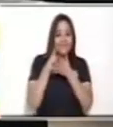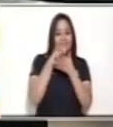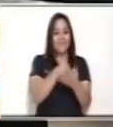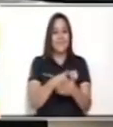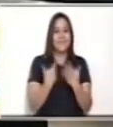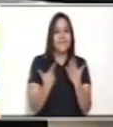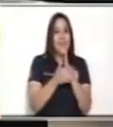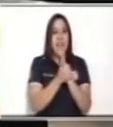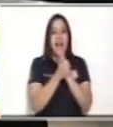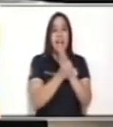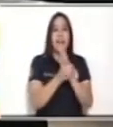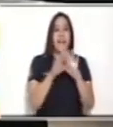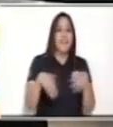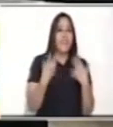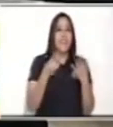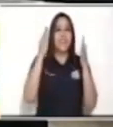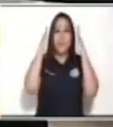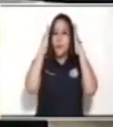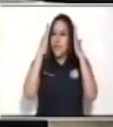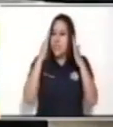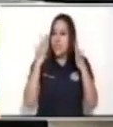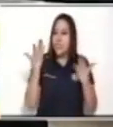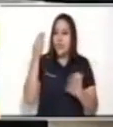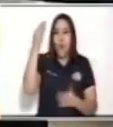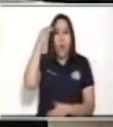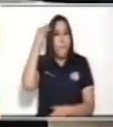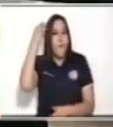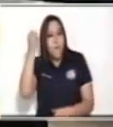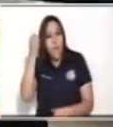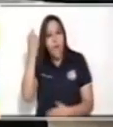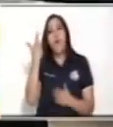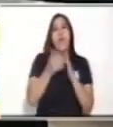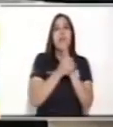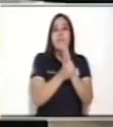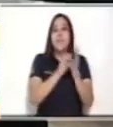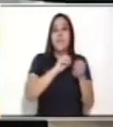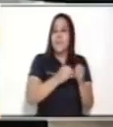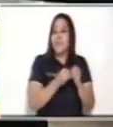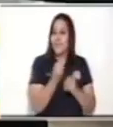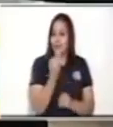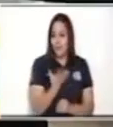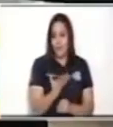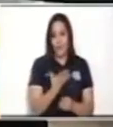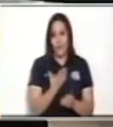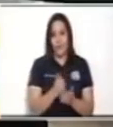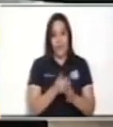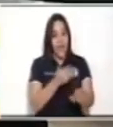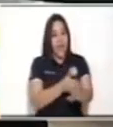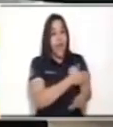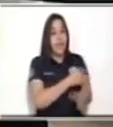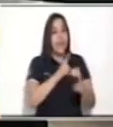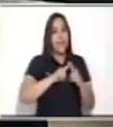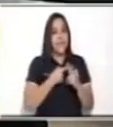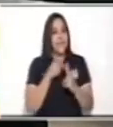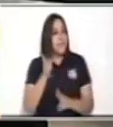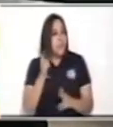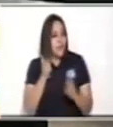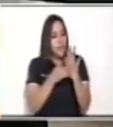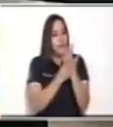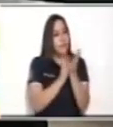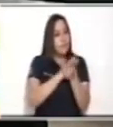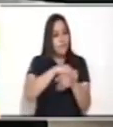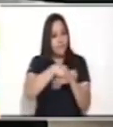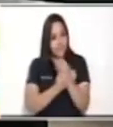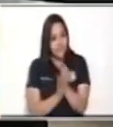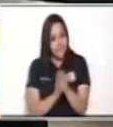ejercitar habilidades y destrezas como la atención, la memoria, la habilidad numérica. Antes de empezar, les recomiendo que laven